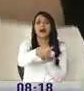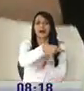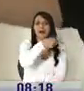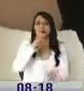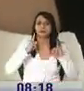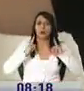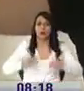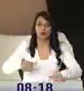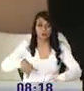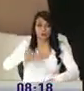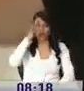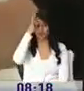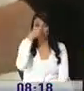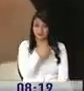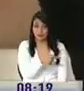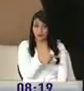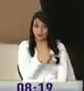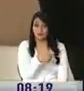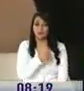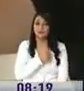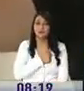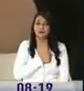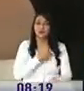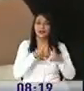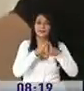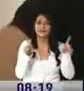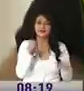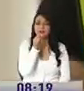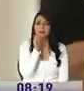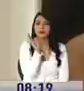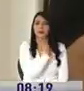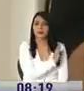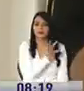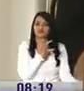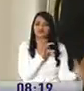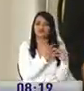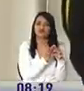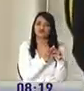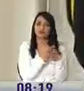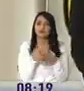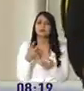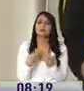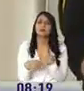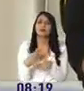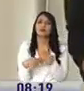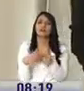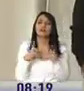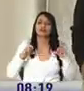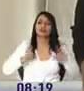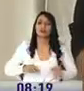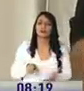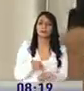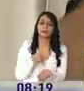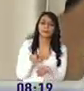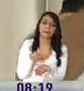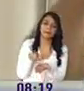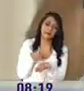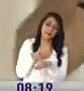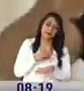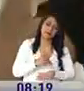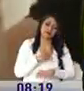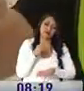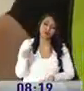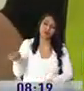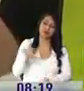este hospital pertenezca a empresas privadas que hagan un negocio de la salud y que a ustedes